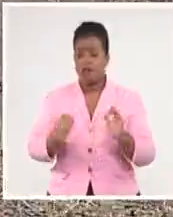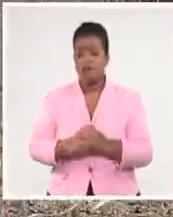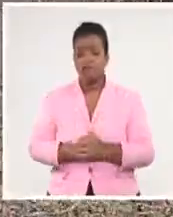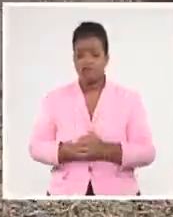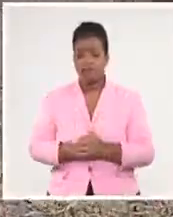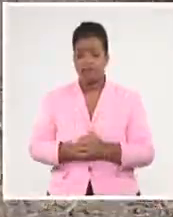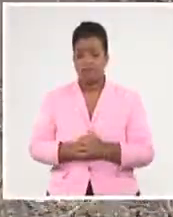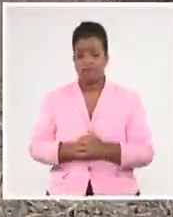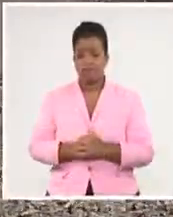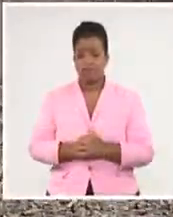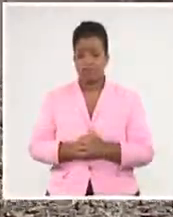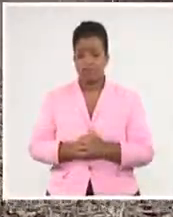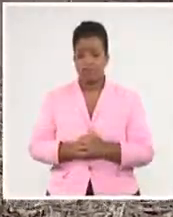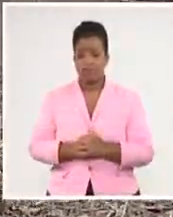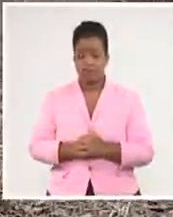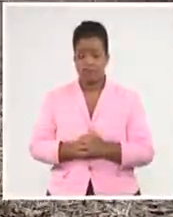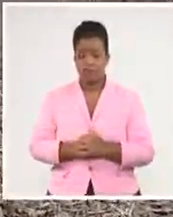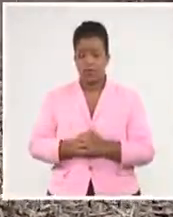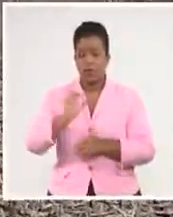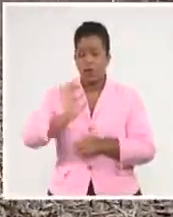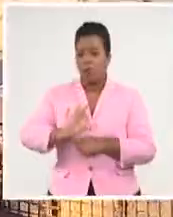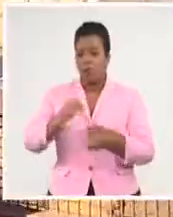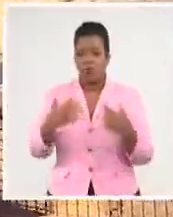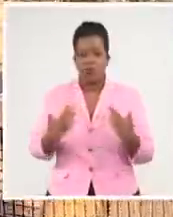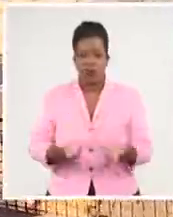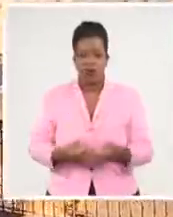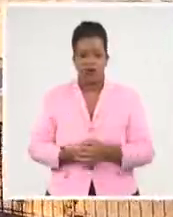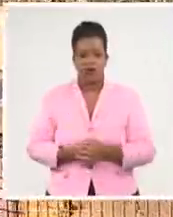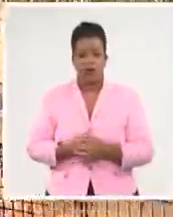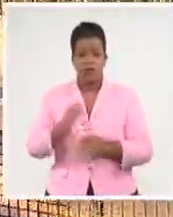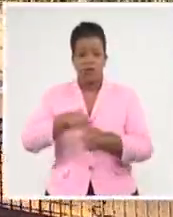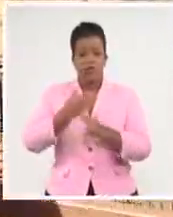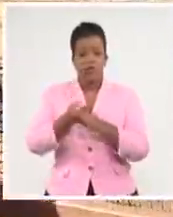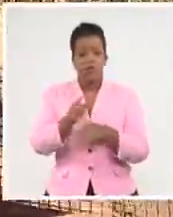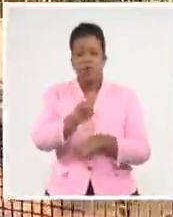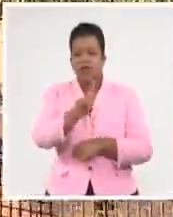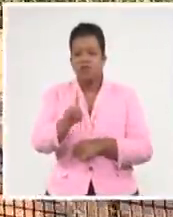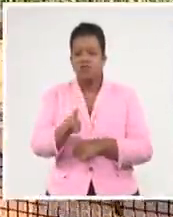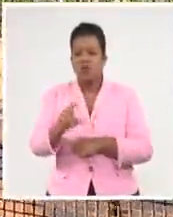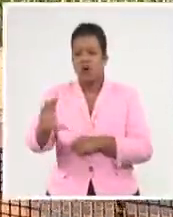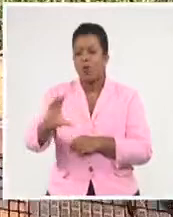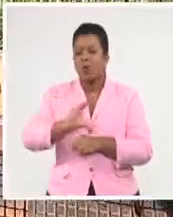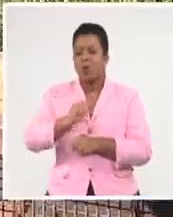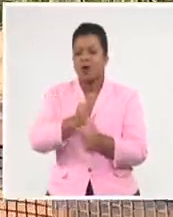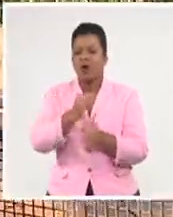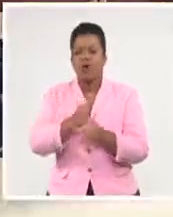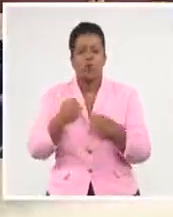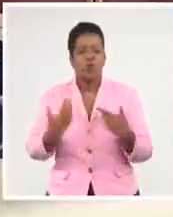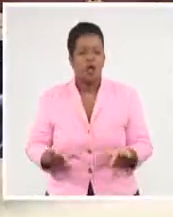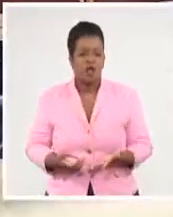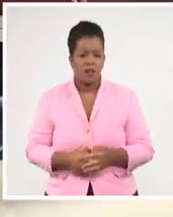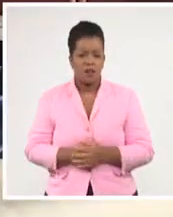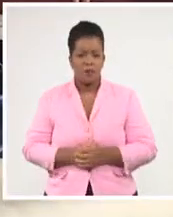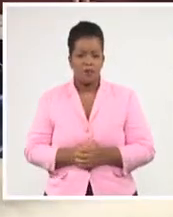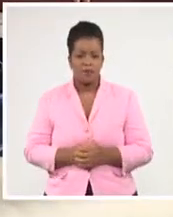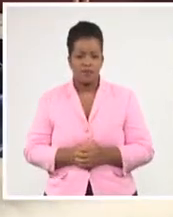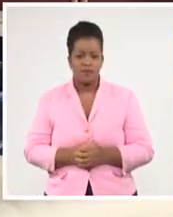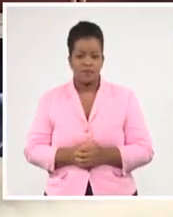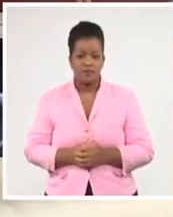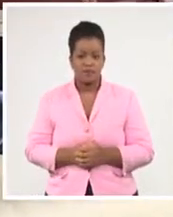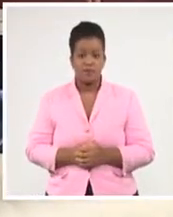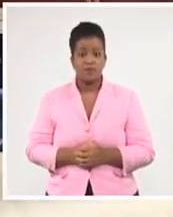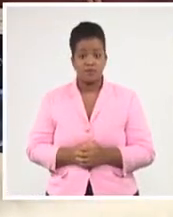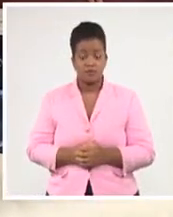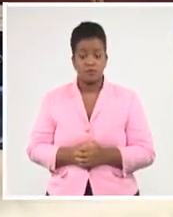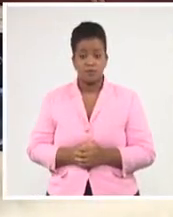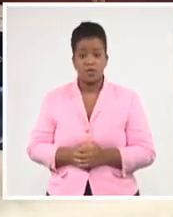tiene el río, ¿a qué por ciento está? Y después nos preguntamos, ¿cuál es el salario de los trabajadores? Ningún obrero